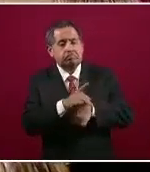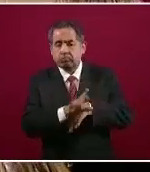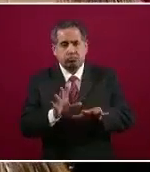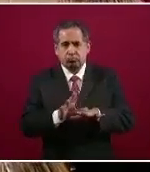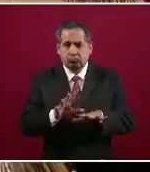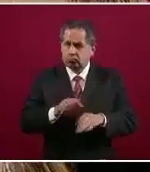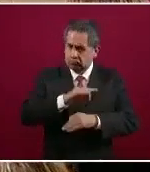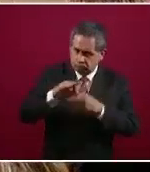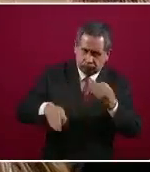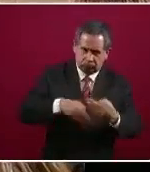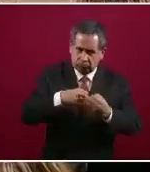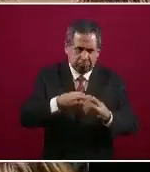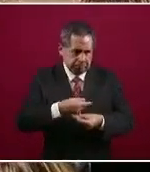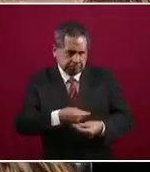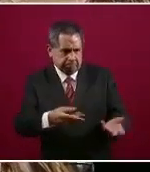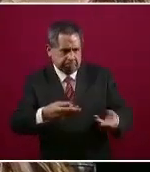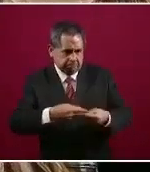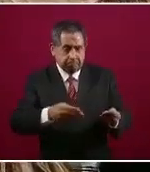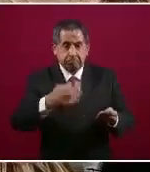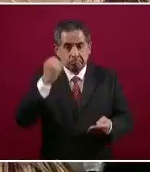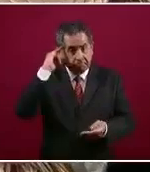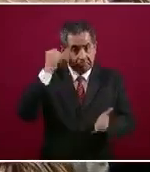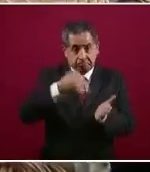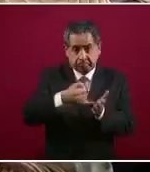todos los campesinos.